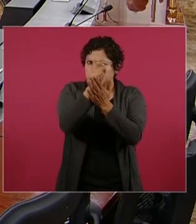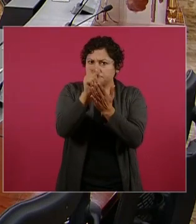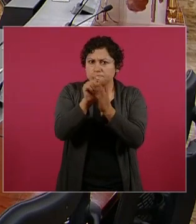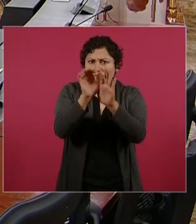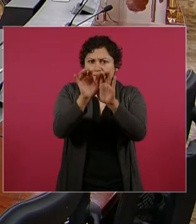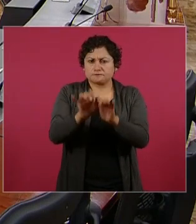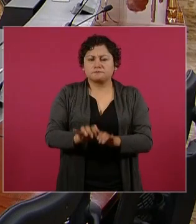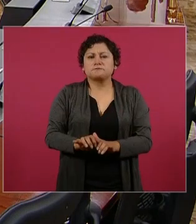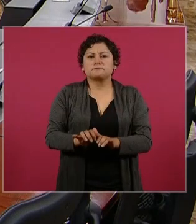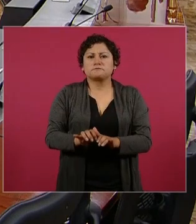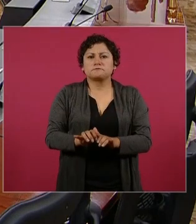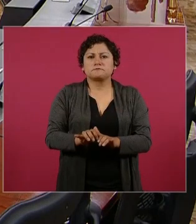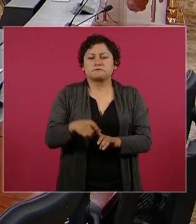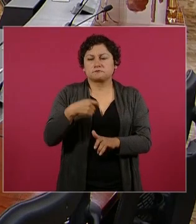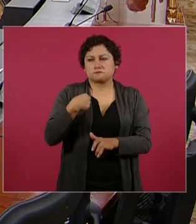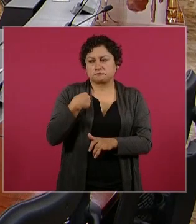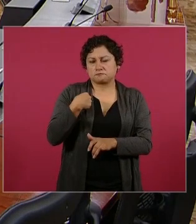que yo